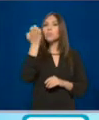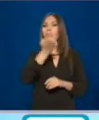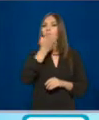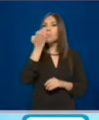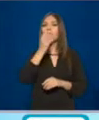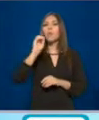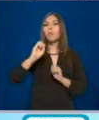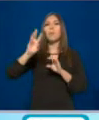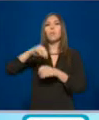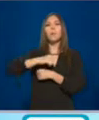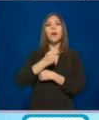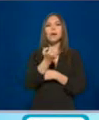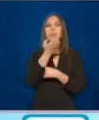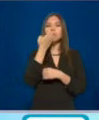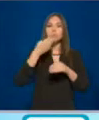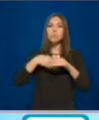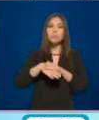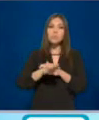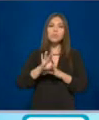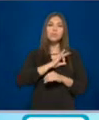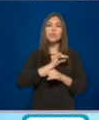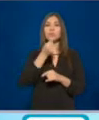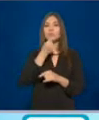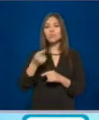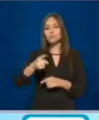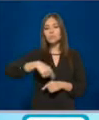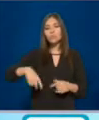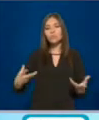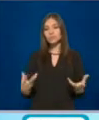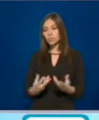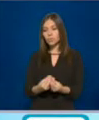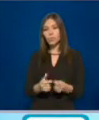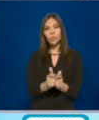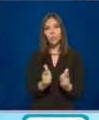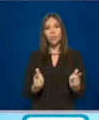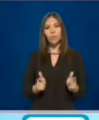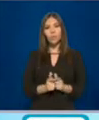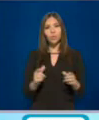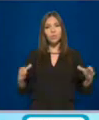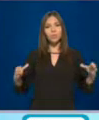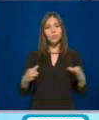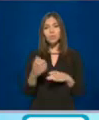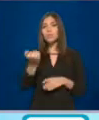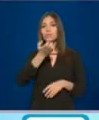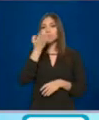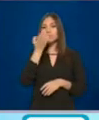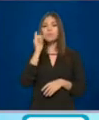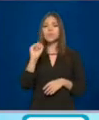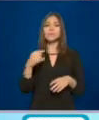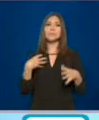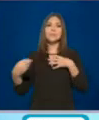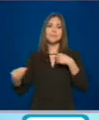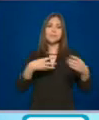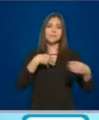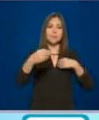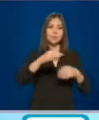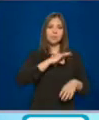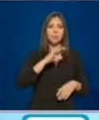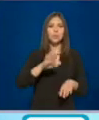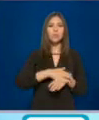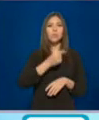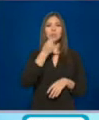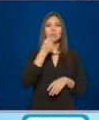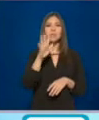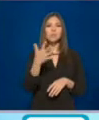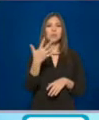hay se conjunta un grupo de niños, sobre todo en el colegio, en las guarderías, porque da más a niños hasta